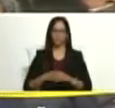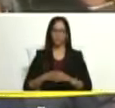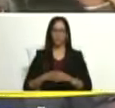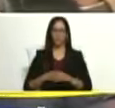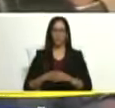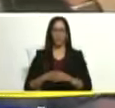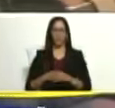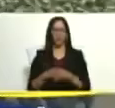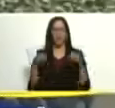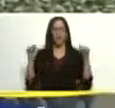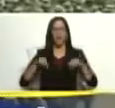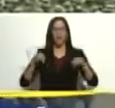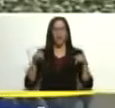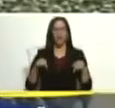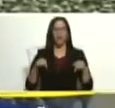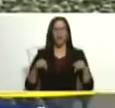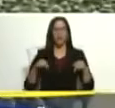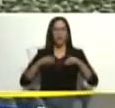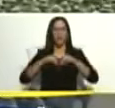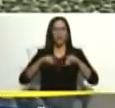Fue aquí en estas tierras del llano,